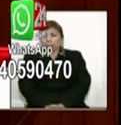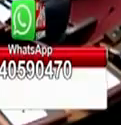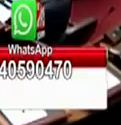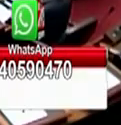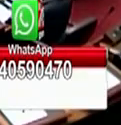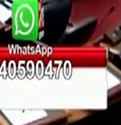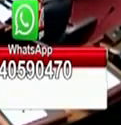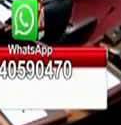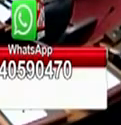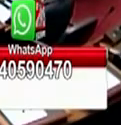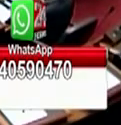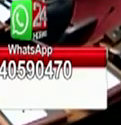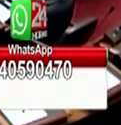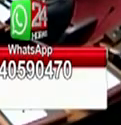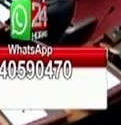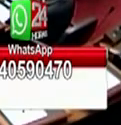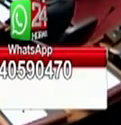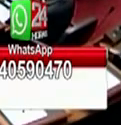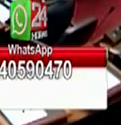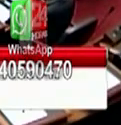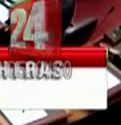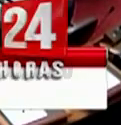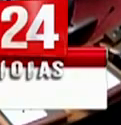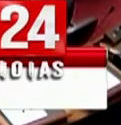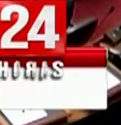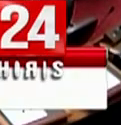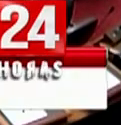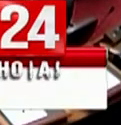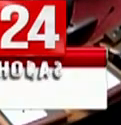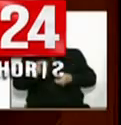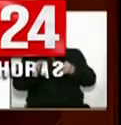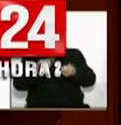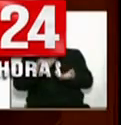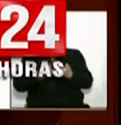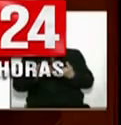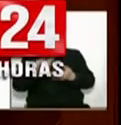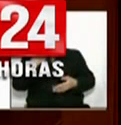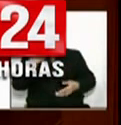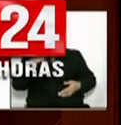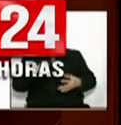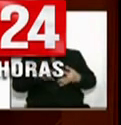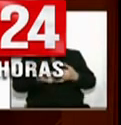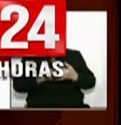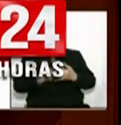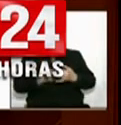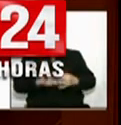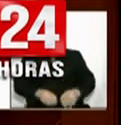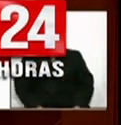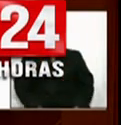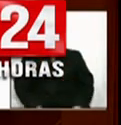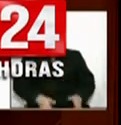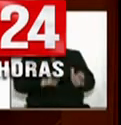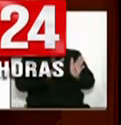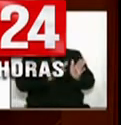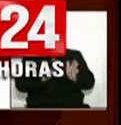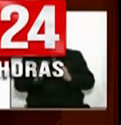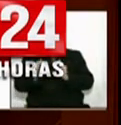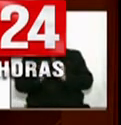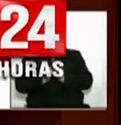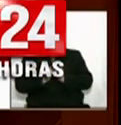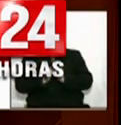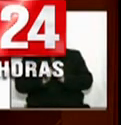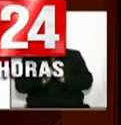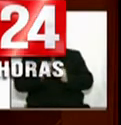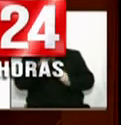equipos gerenciales que acompañarán a los funcionarios responsables. Esta iniciativa movilizará